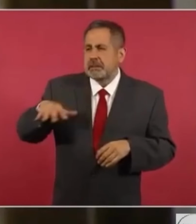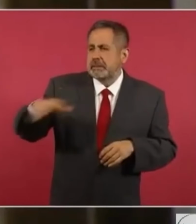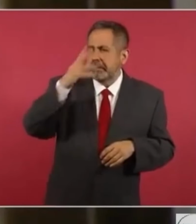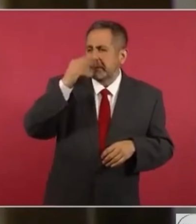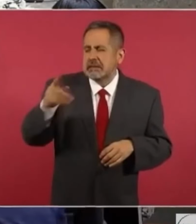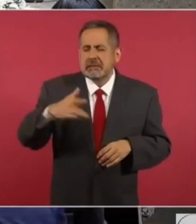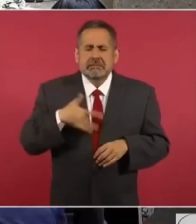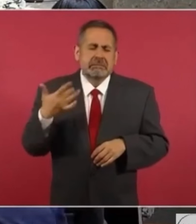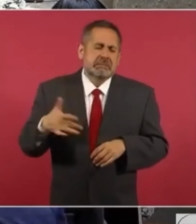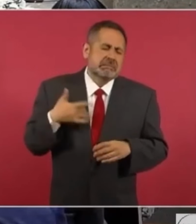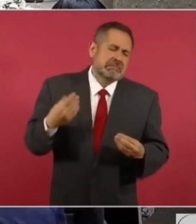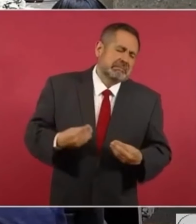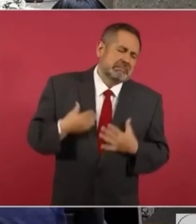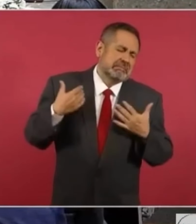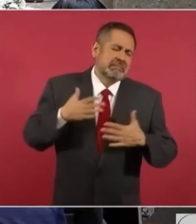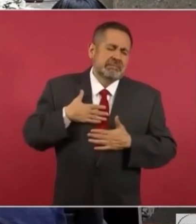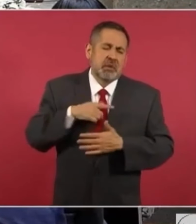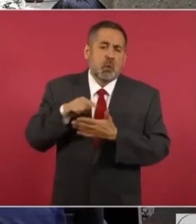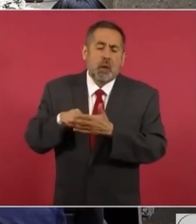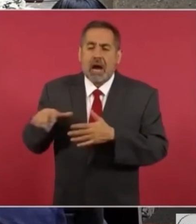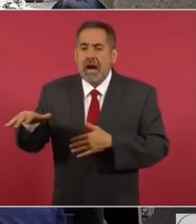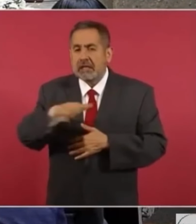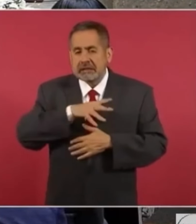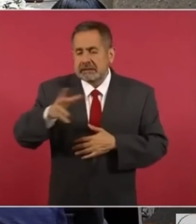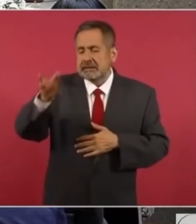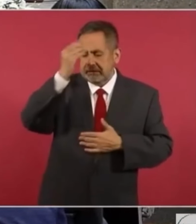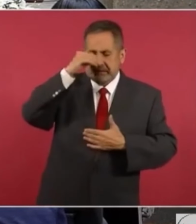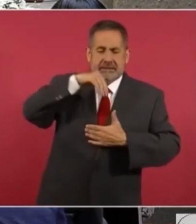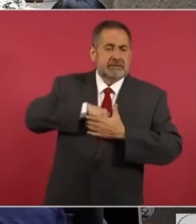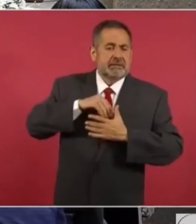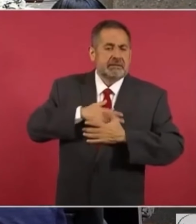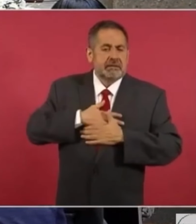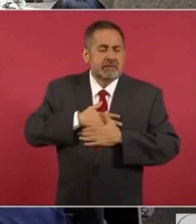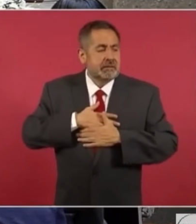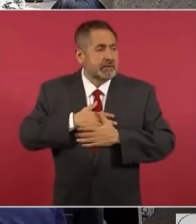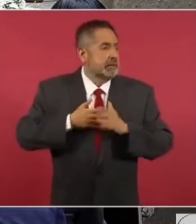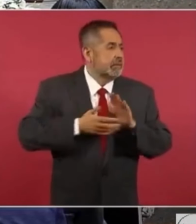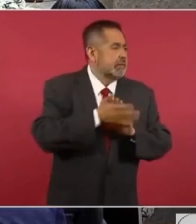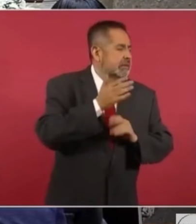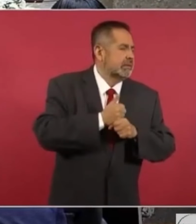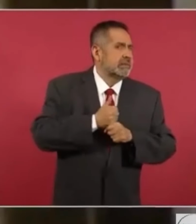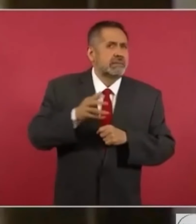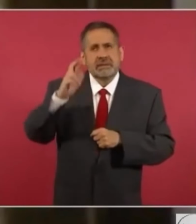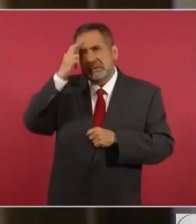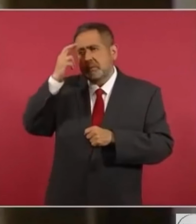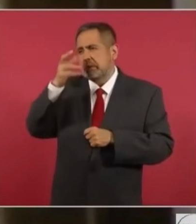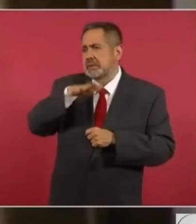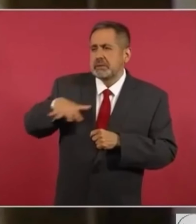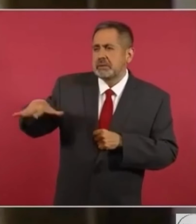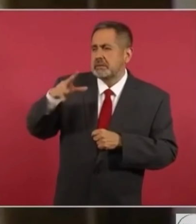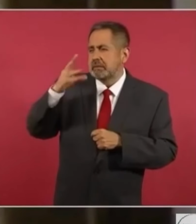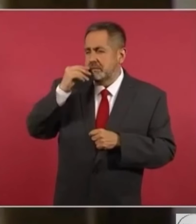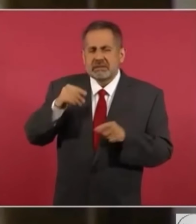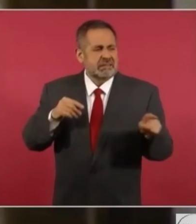belleza, y registrar y padecer hasta la más mínima expresión de la